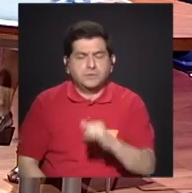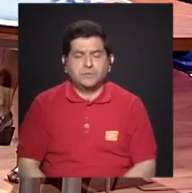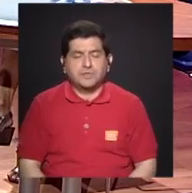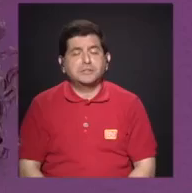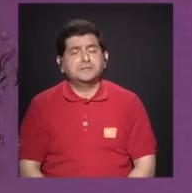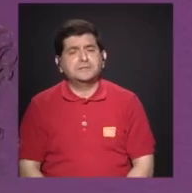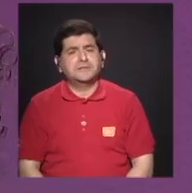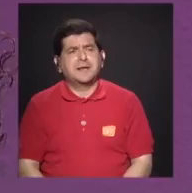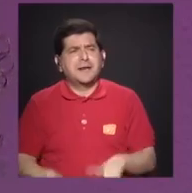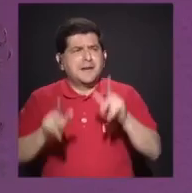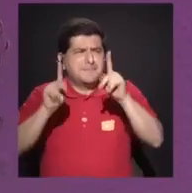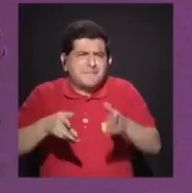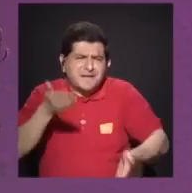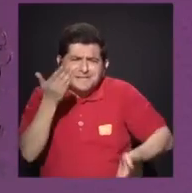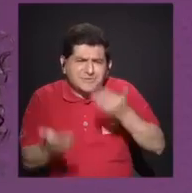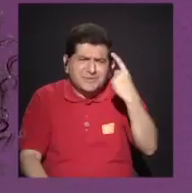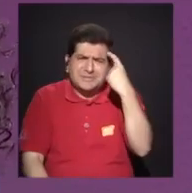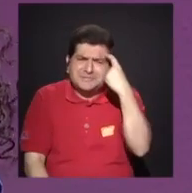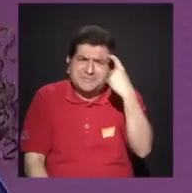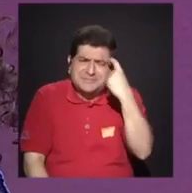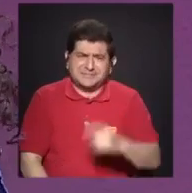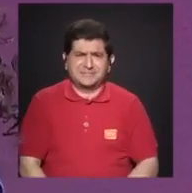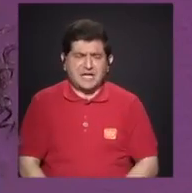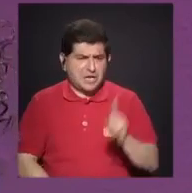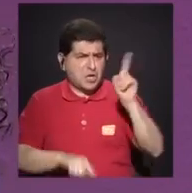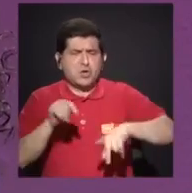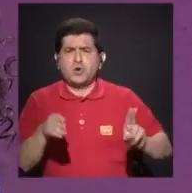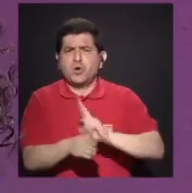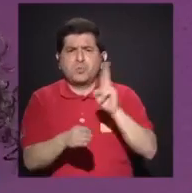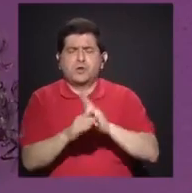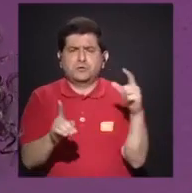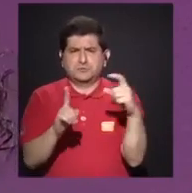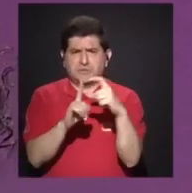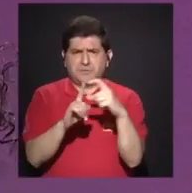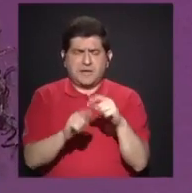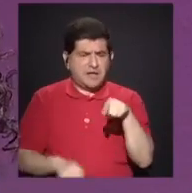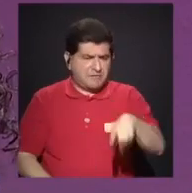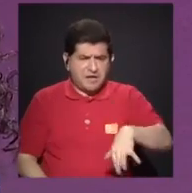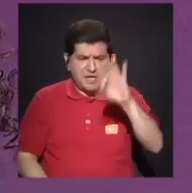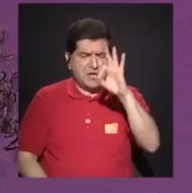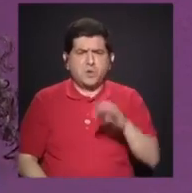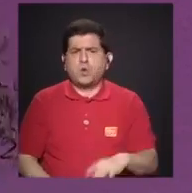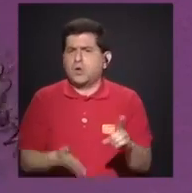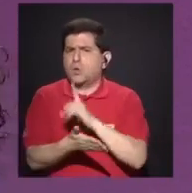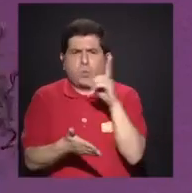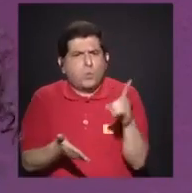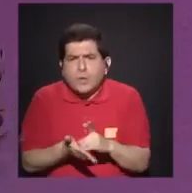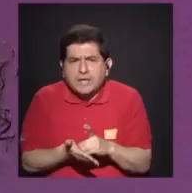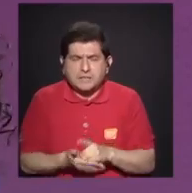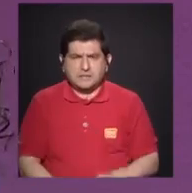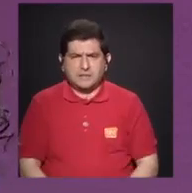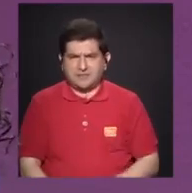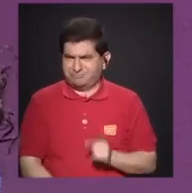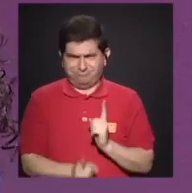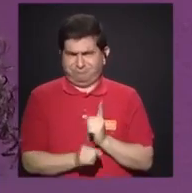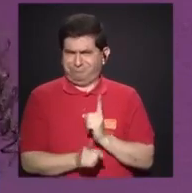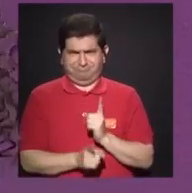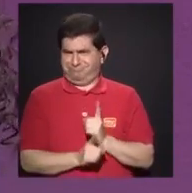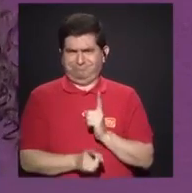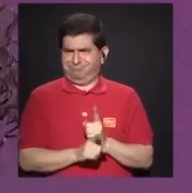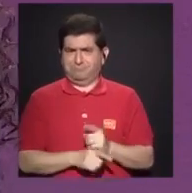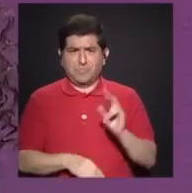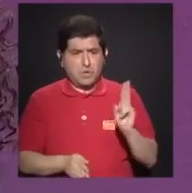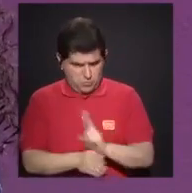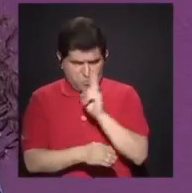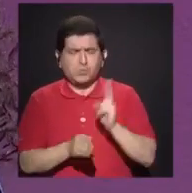no, a ver, mucha gente piensa que no puede utilizar una palabra porque no esté en el diccionario, y esto no es correcto.